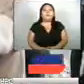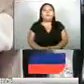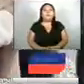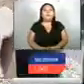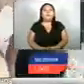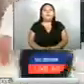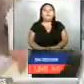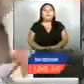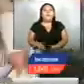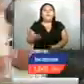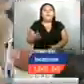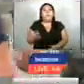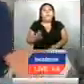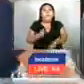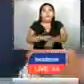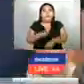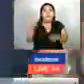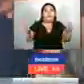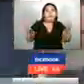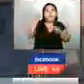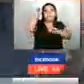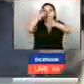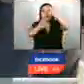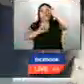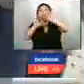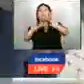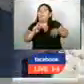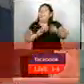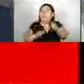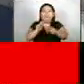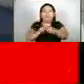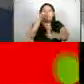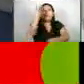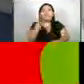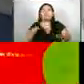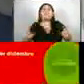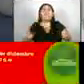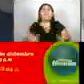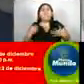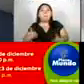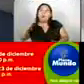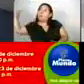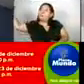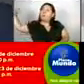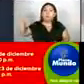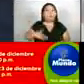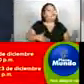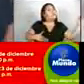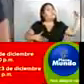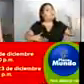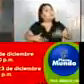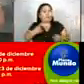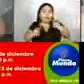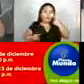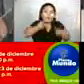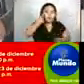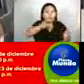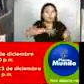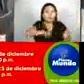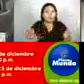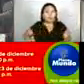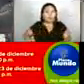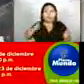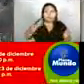Las vísperas navideñas es la época propicia para que miles de salvadoreños regresen a su país. Este flujo de personas